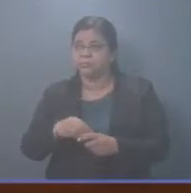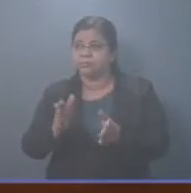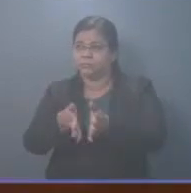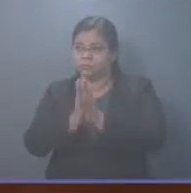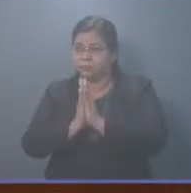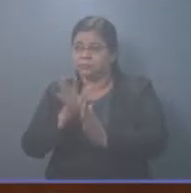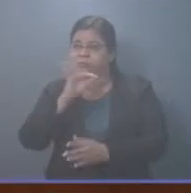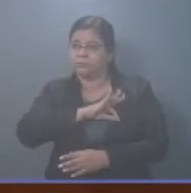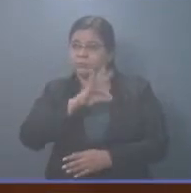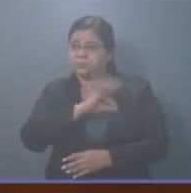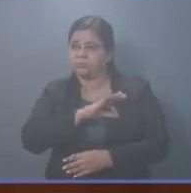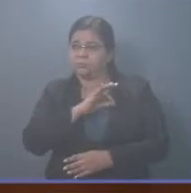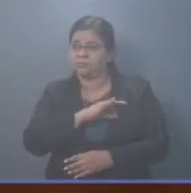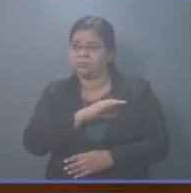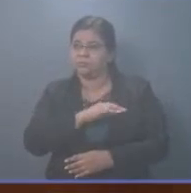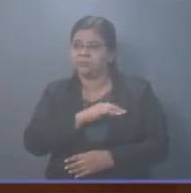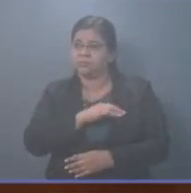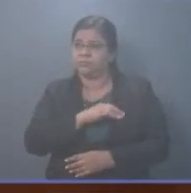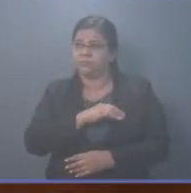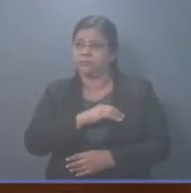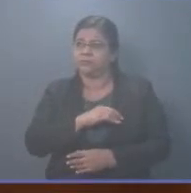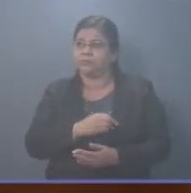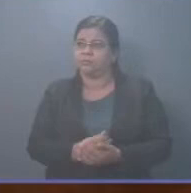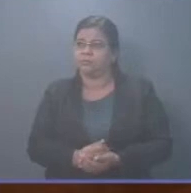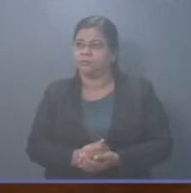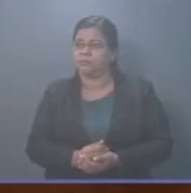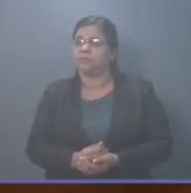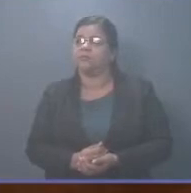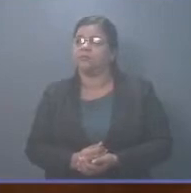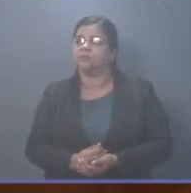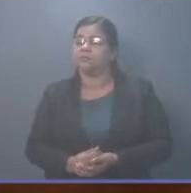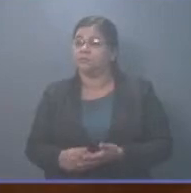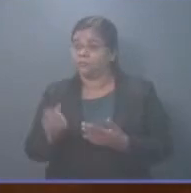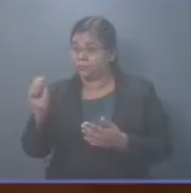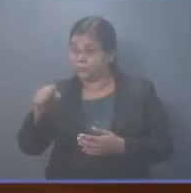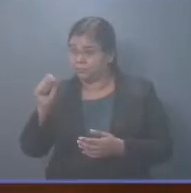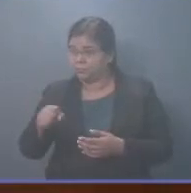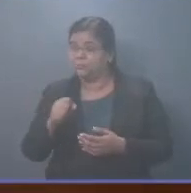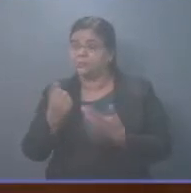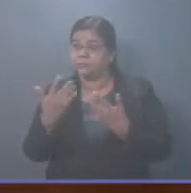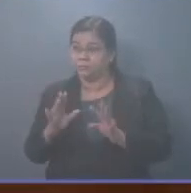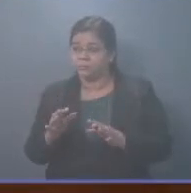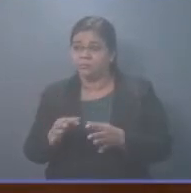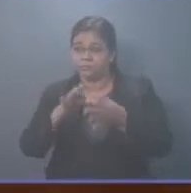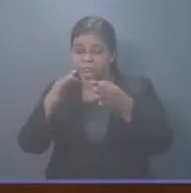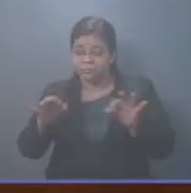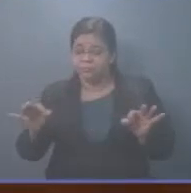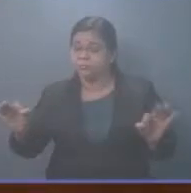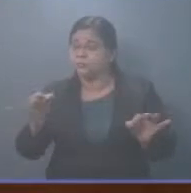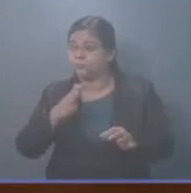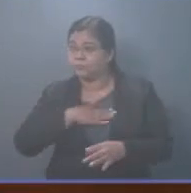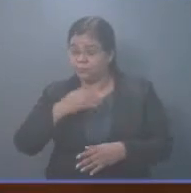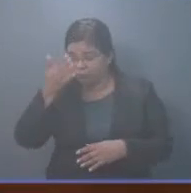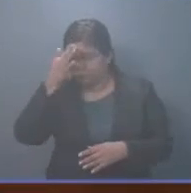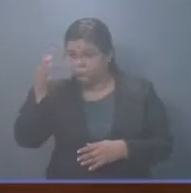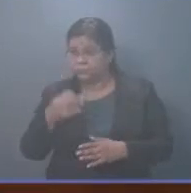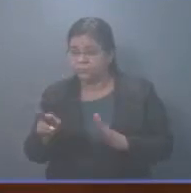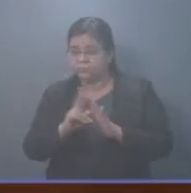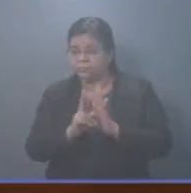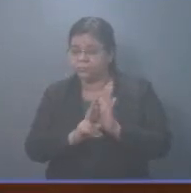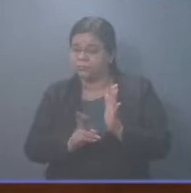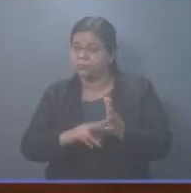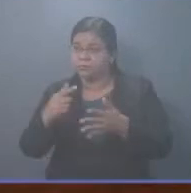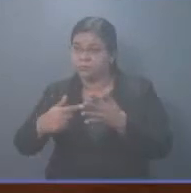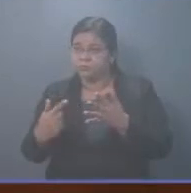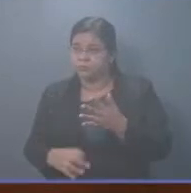de beneficios, presidente. Sí. Bueno, y cualquier otra regulación extra, sin duda alguna, en el reglamento de la ley